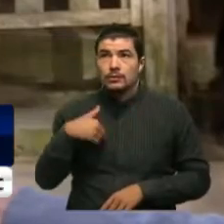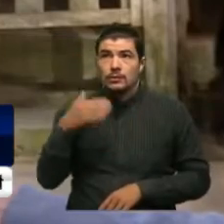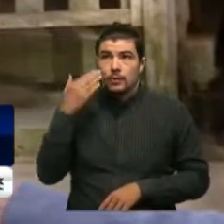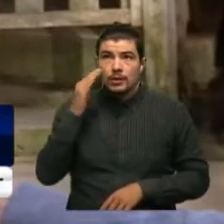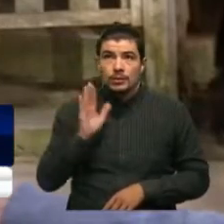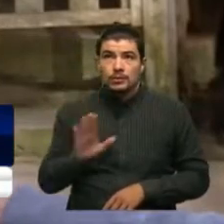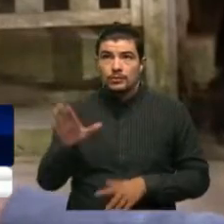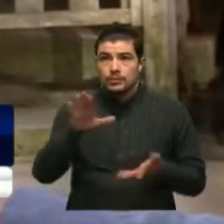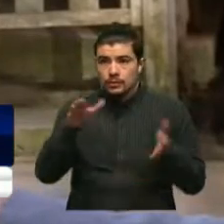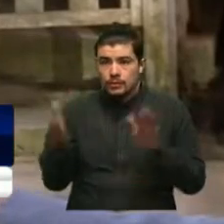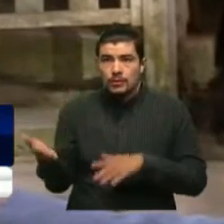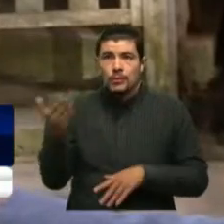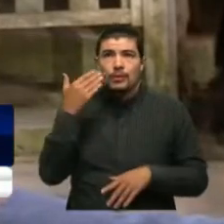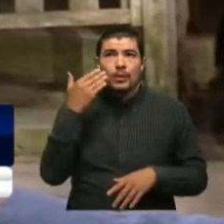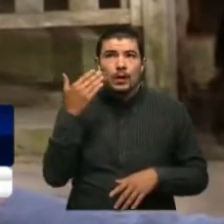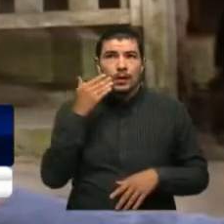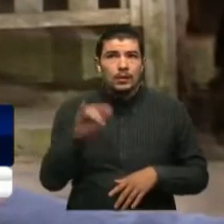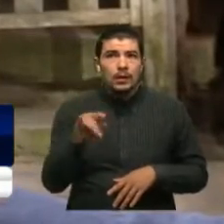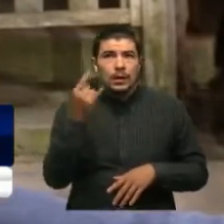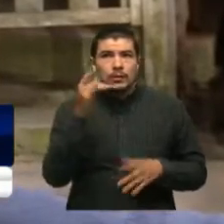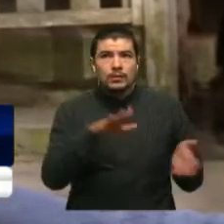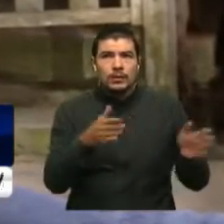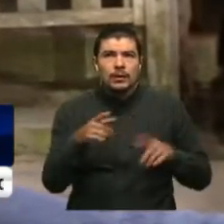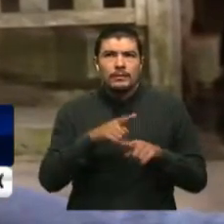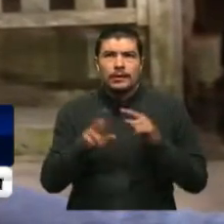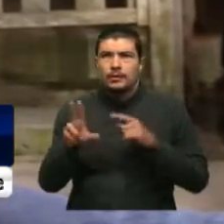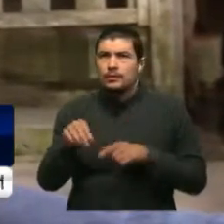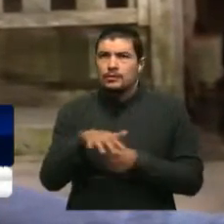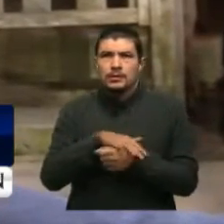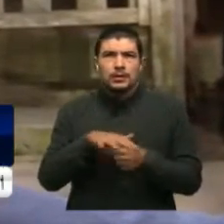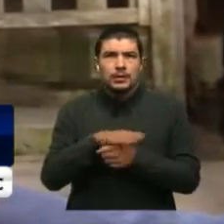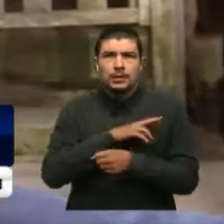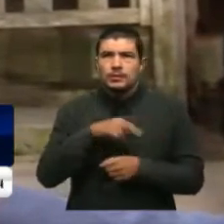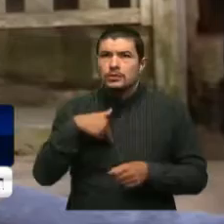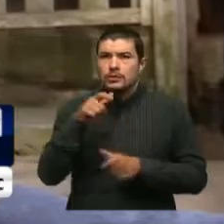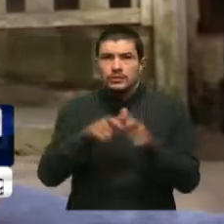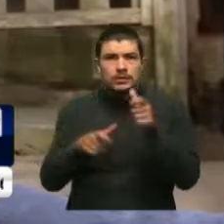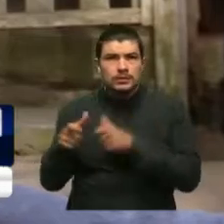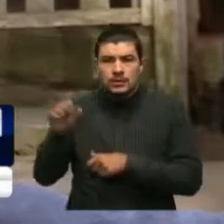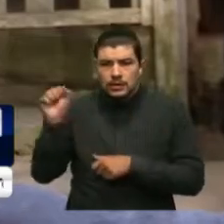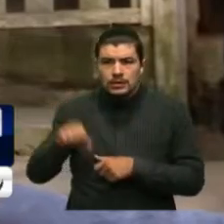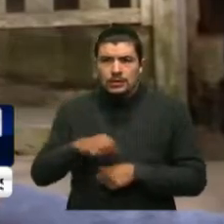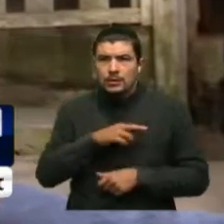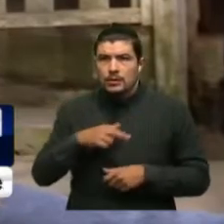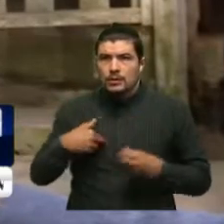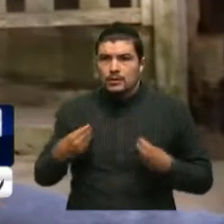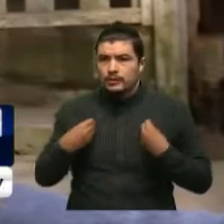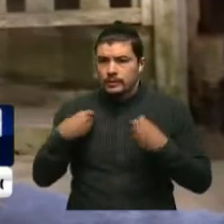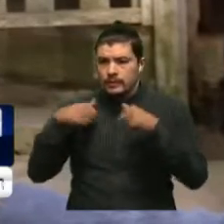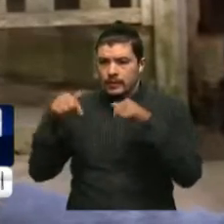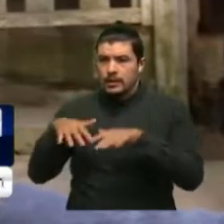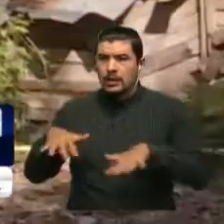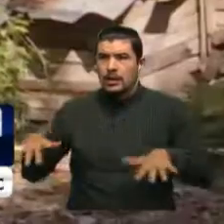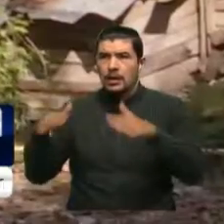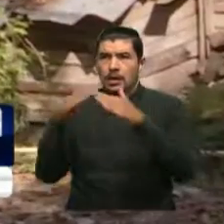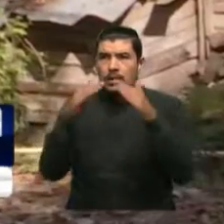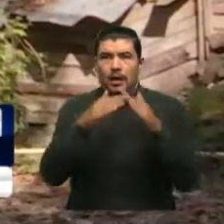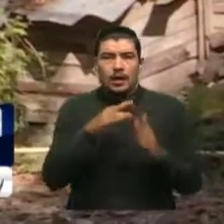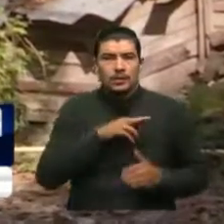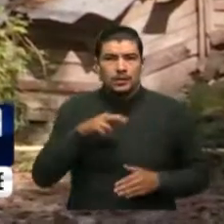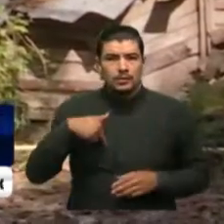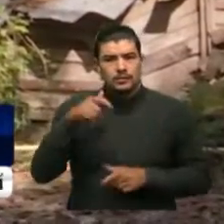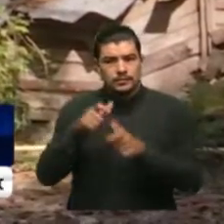se acuerdan de nosotros cuando hay desgracias el suelo se han hecho porque nosotros somos gente que por el hecho que vamos en una invasión somos gente